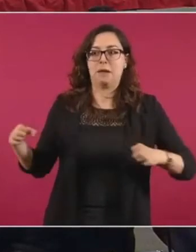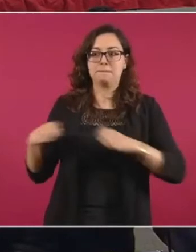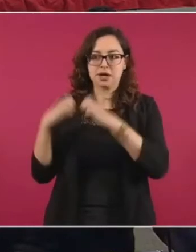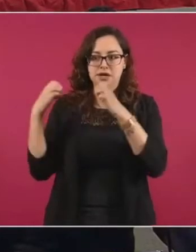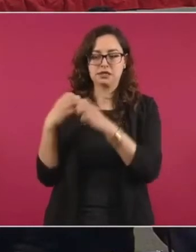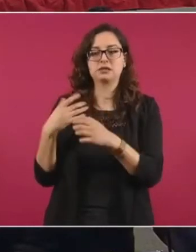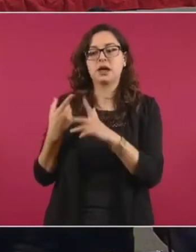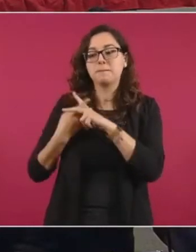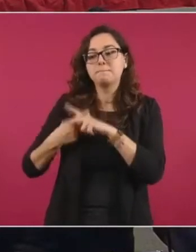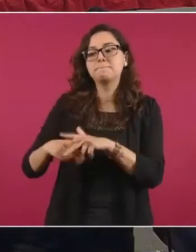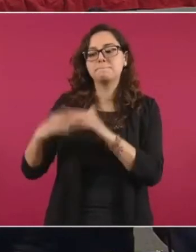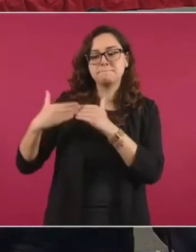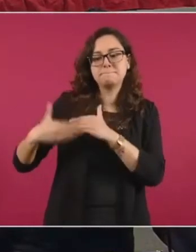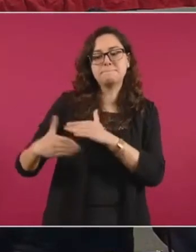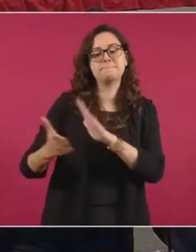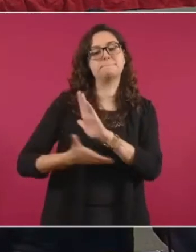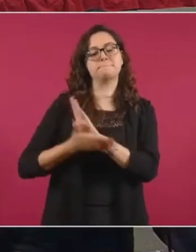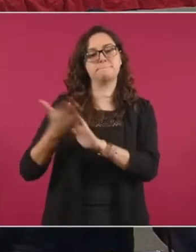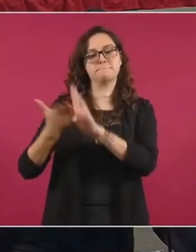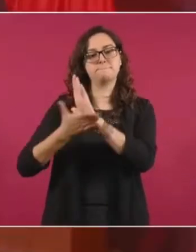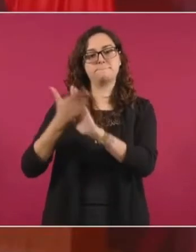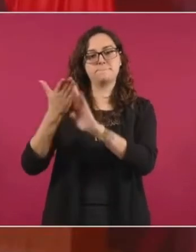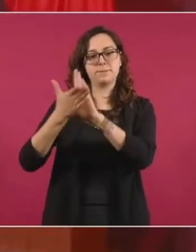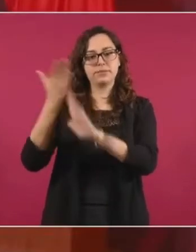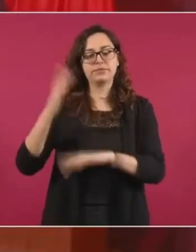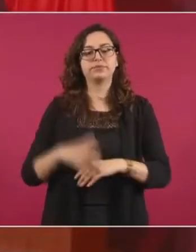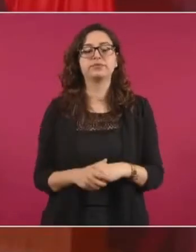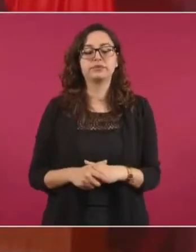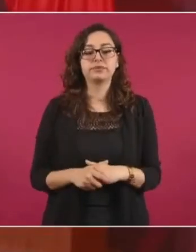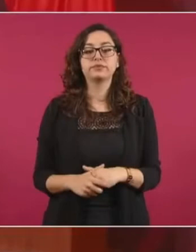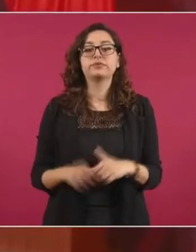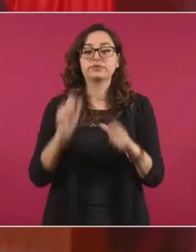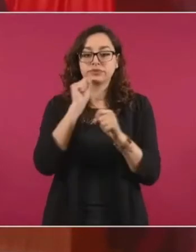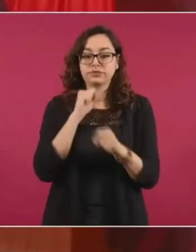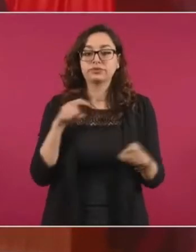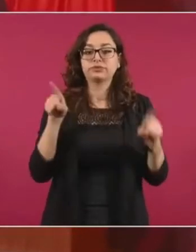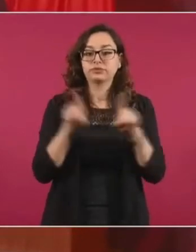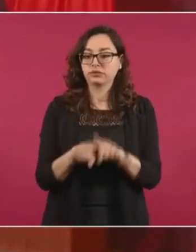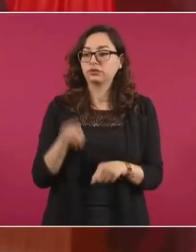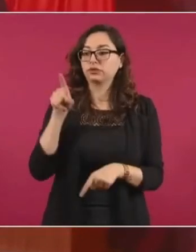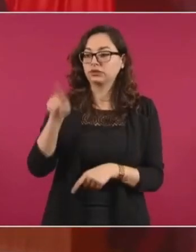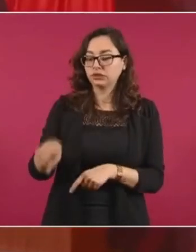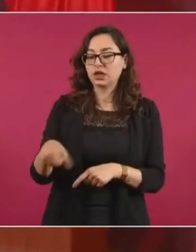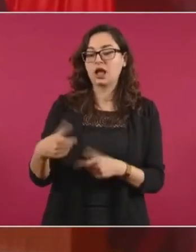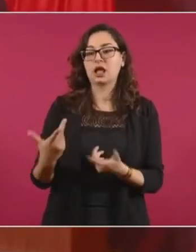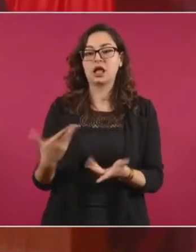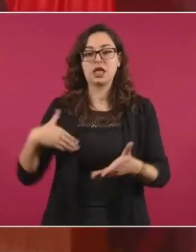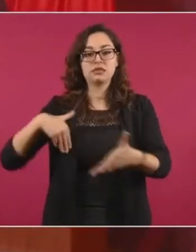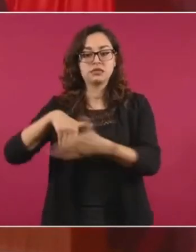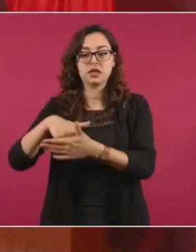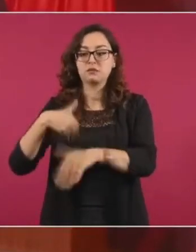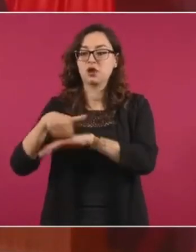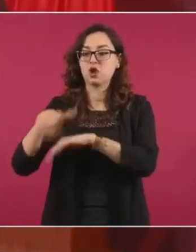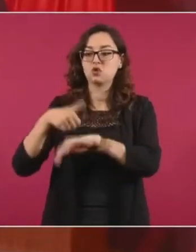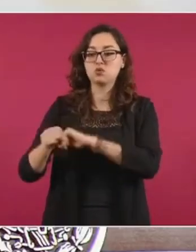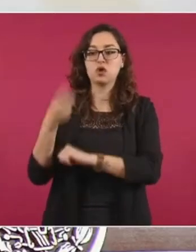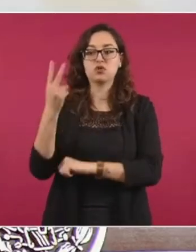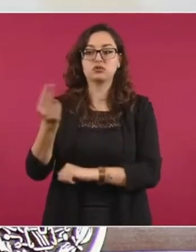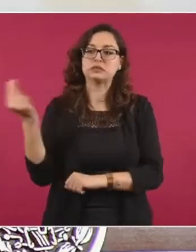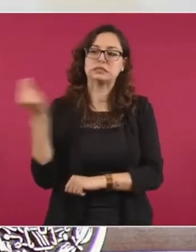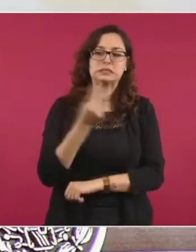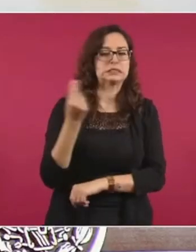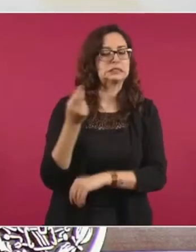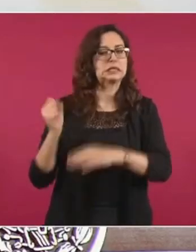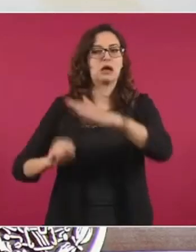Principales proyectos en proceso está la recimentación de la Terminal 2, la cual ya se firmó el convenio con el Gobierno